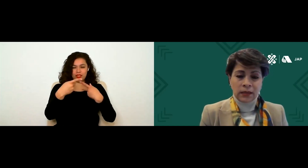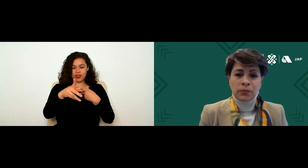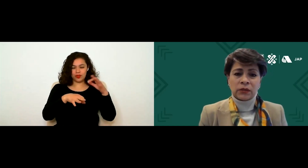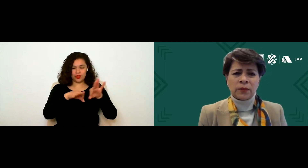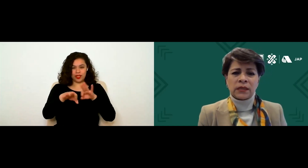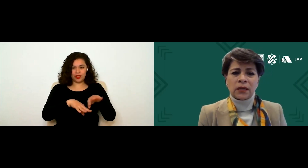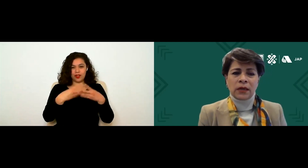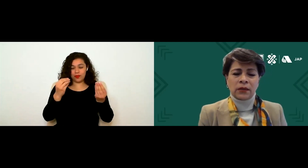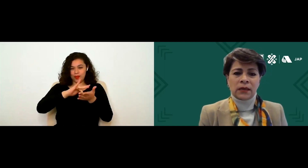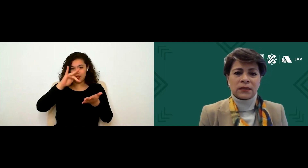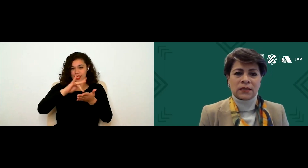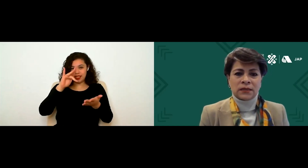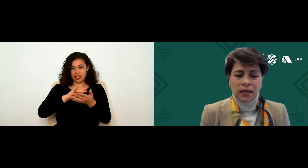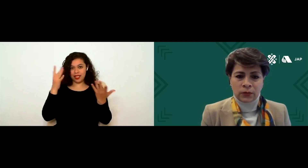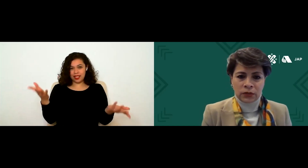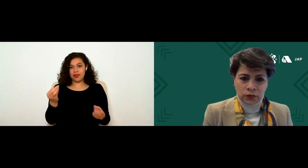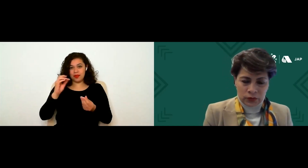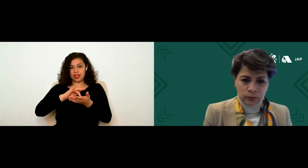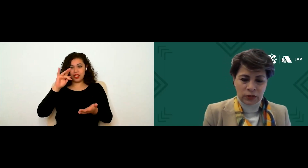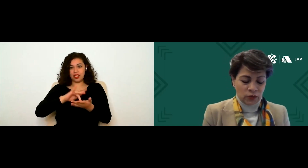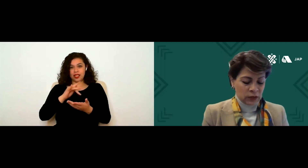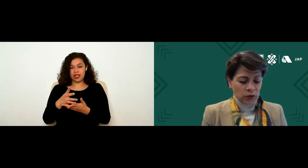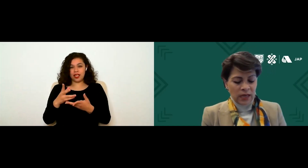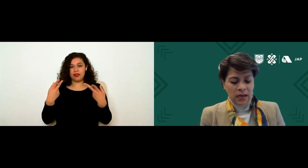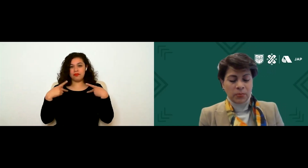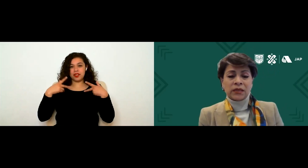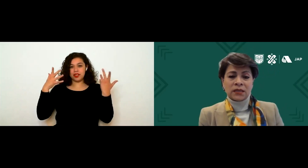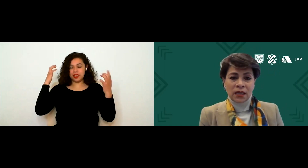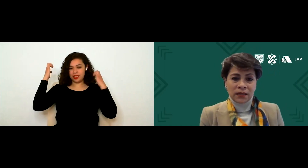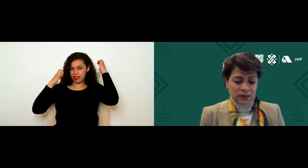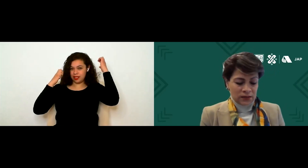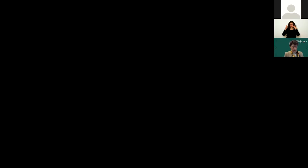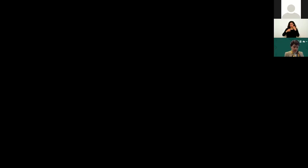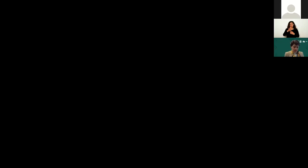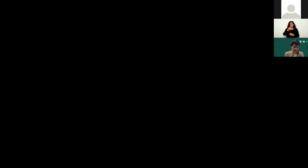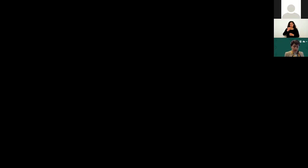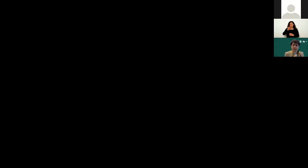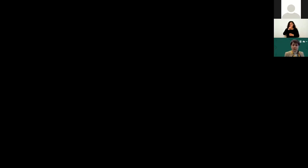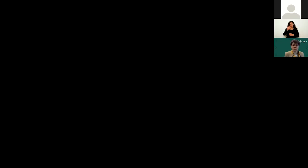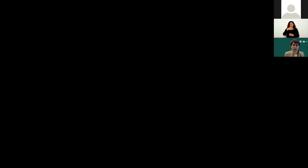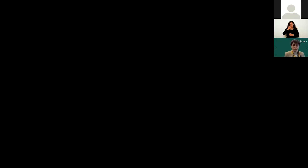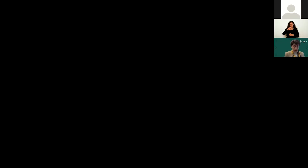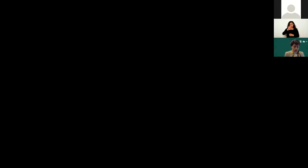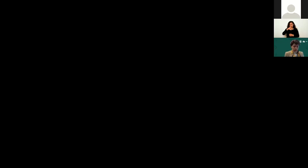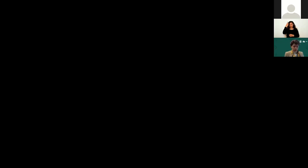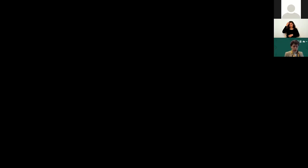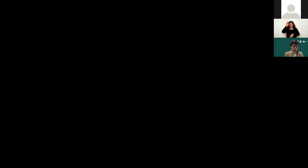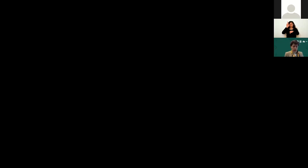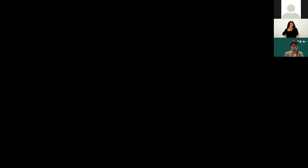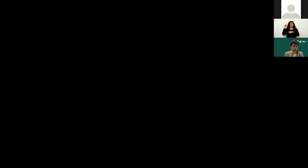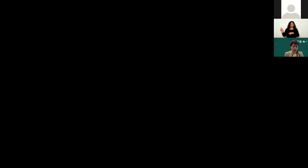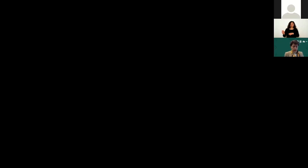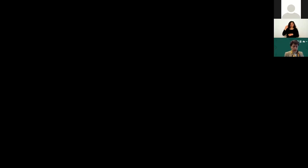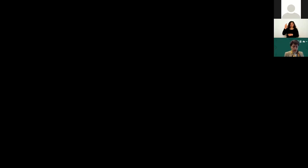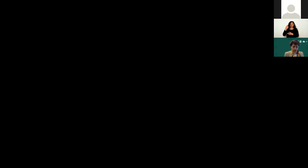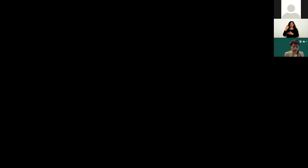gracias y particularmente quiero dar las gracias a nuestros expositores de hoy Beatriz Hernández de la Dirección de Tecnologías de Información